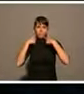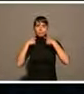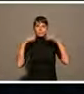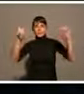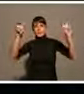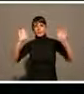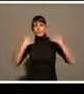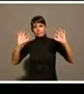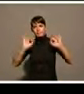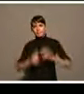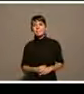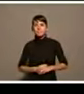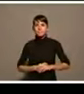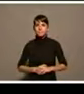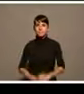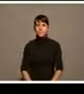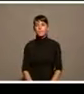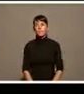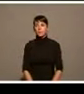tesoro.